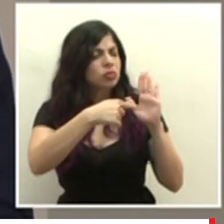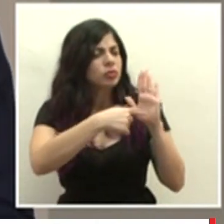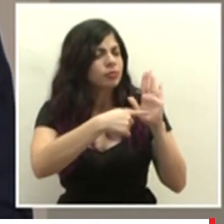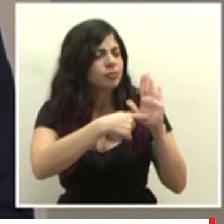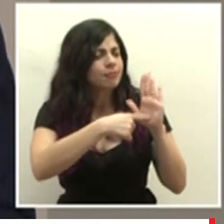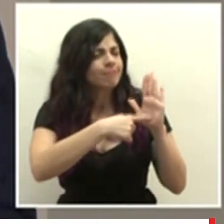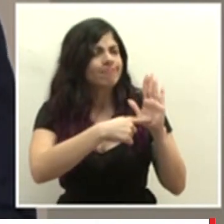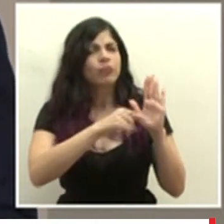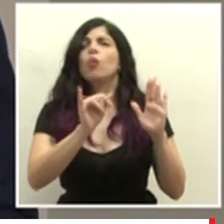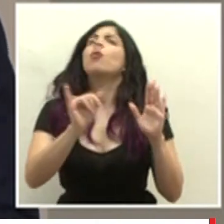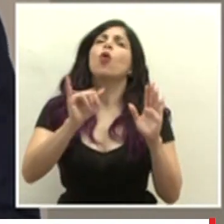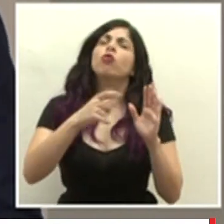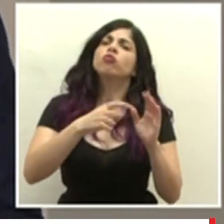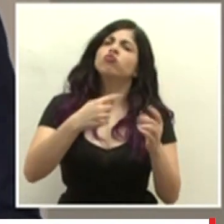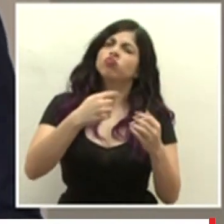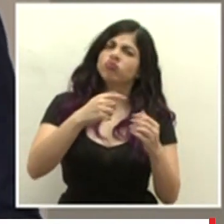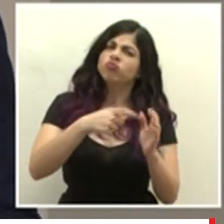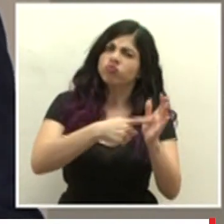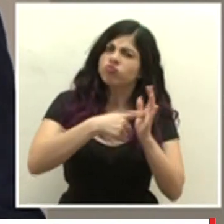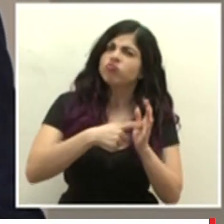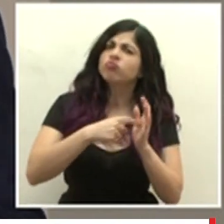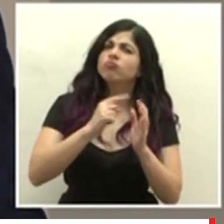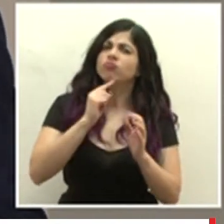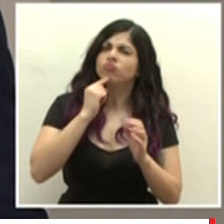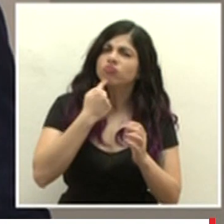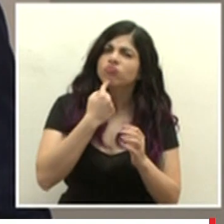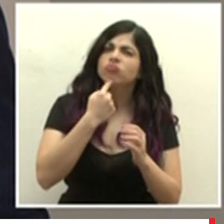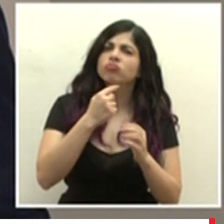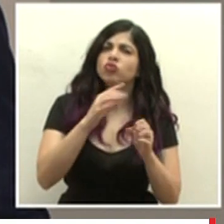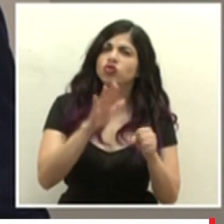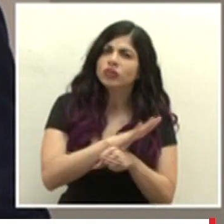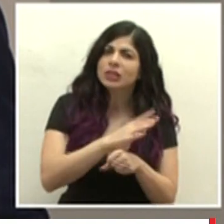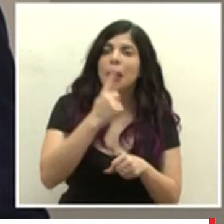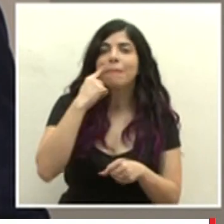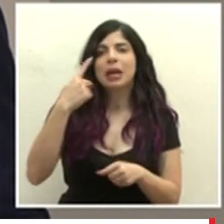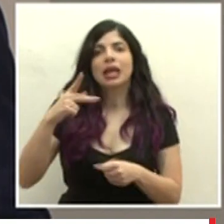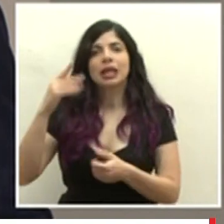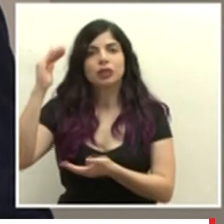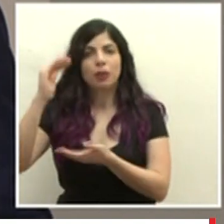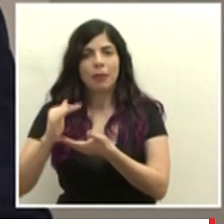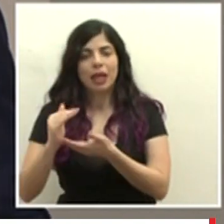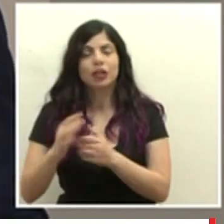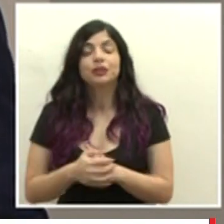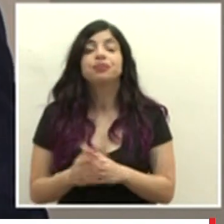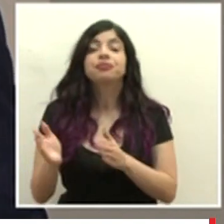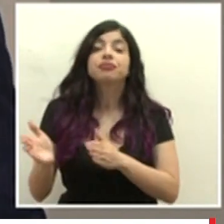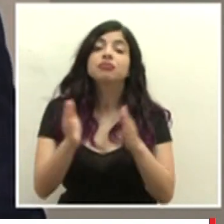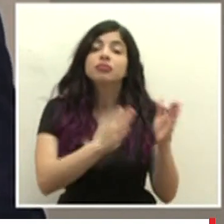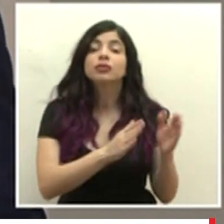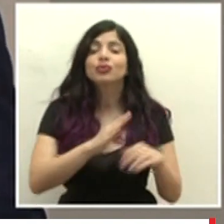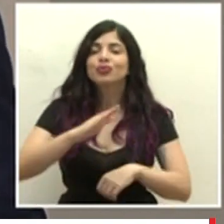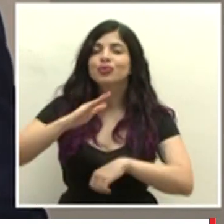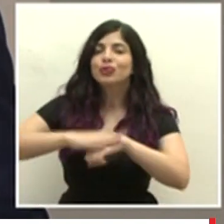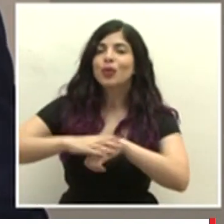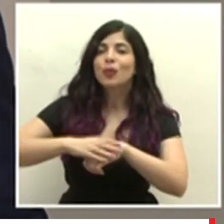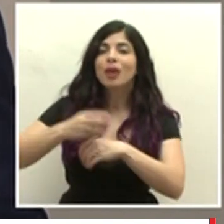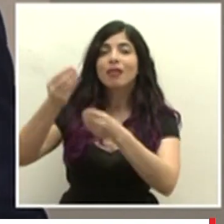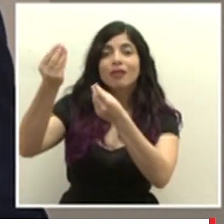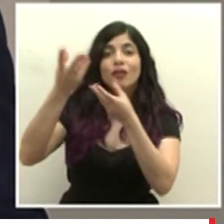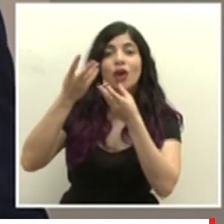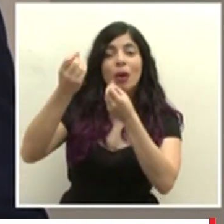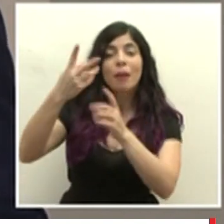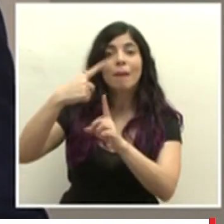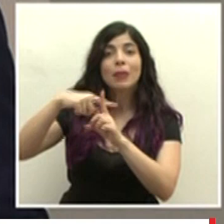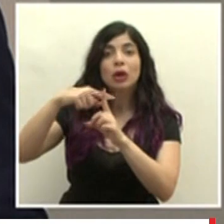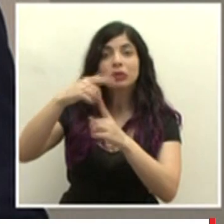suficientemente estrictos para minimizar el riesgo. En el caso del aumento de los reportes de